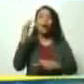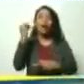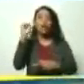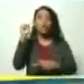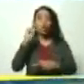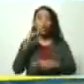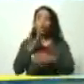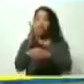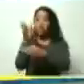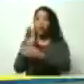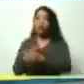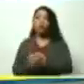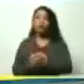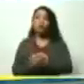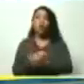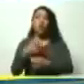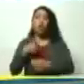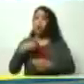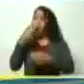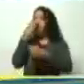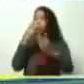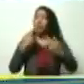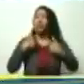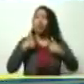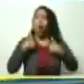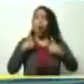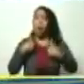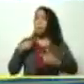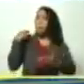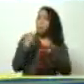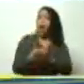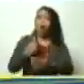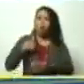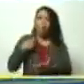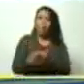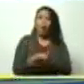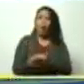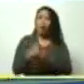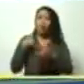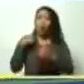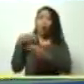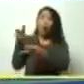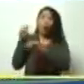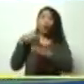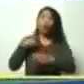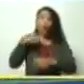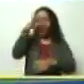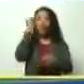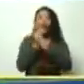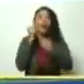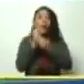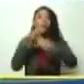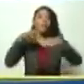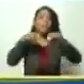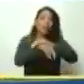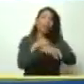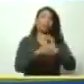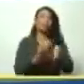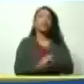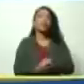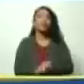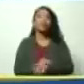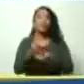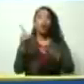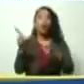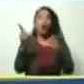y invito yo y ese día me tocaba cobrar yo era trabajador del metro cobraba lo que se llaman